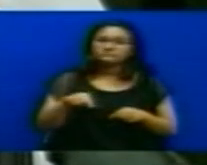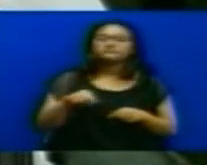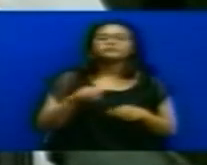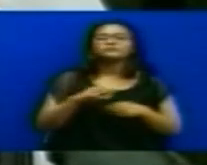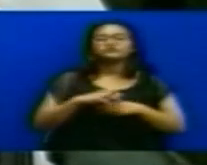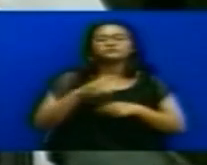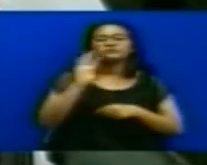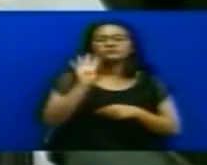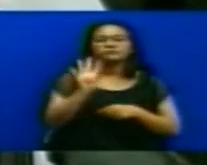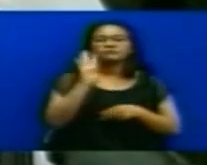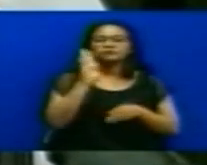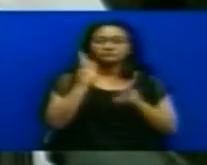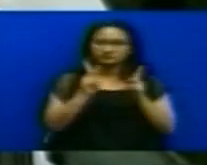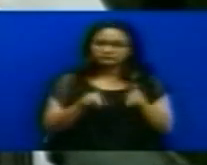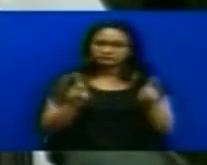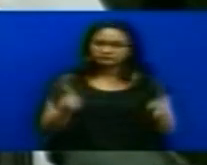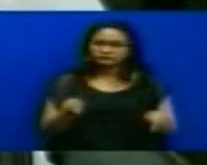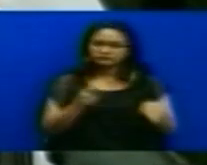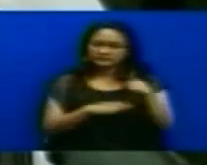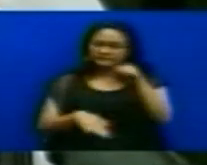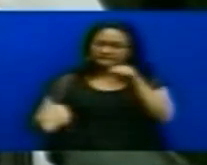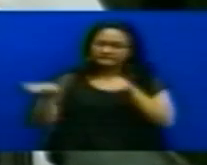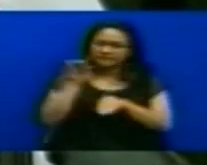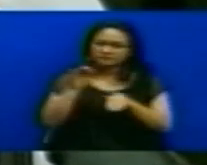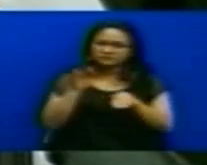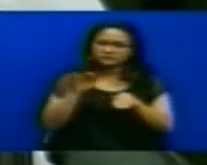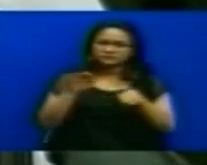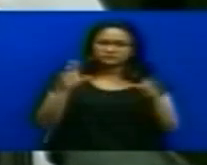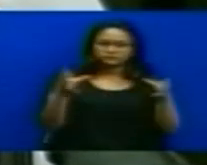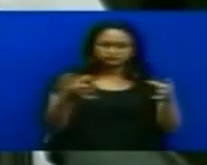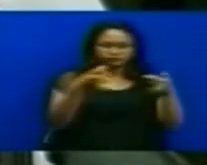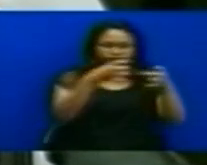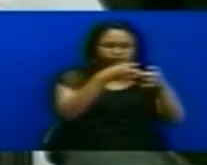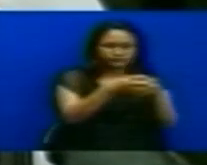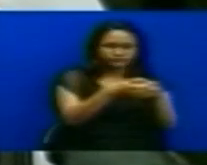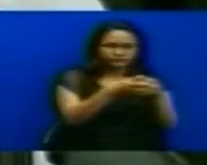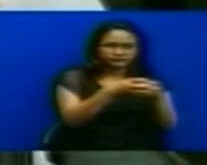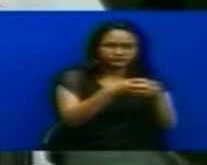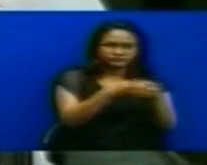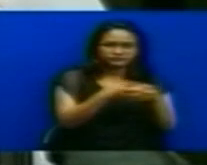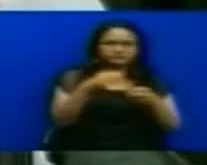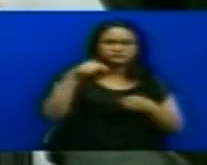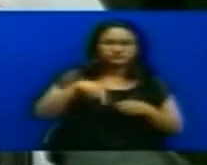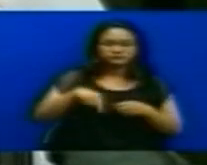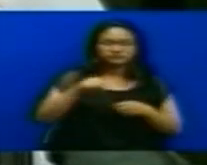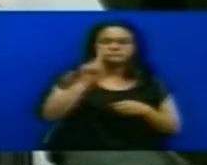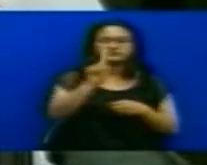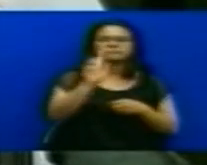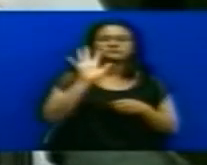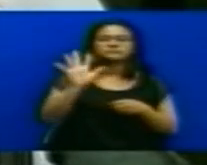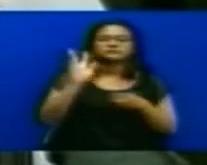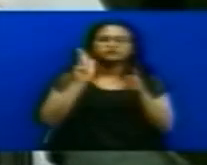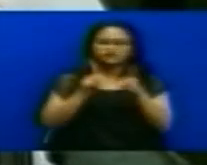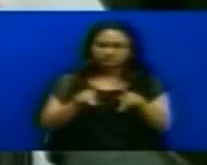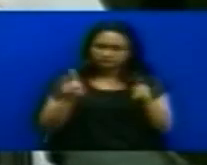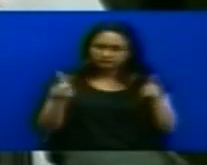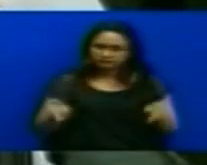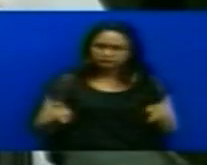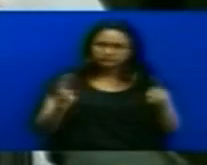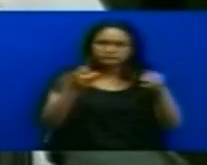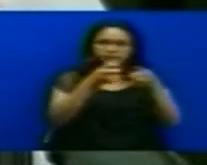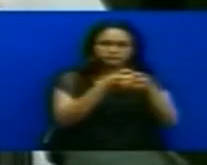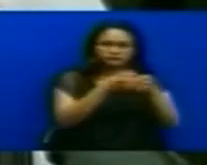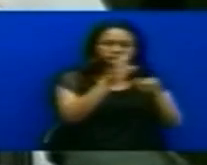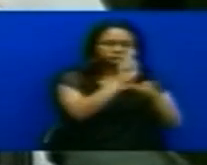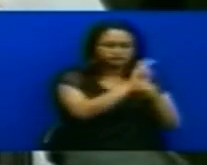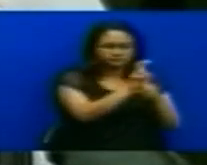hoy 4 más, para un total esta mañana de 15 personas en